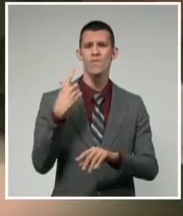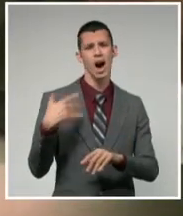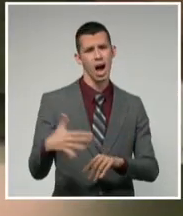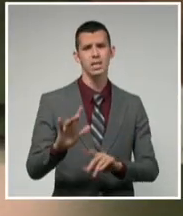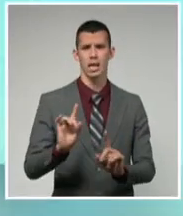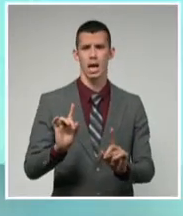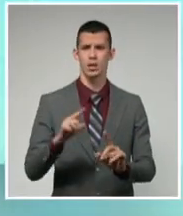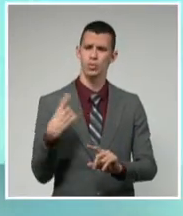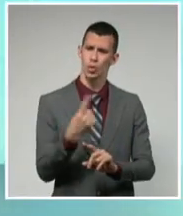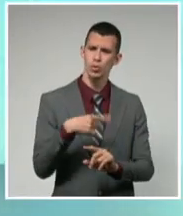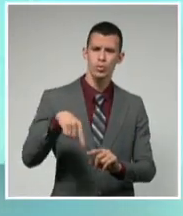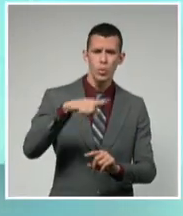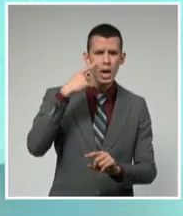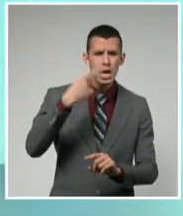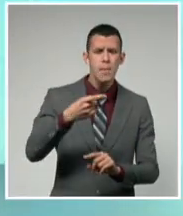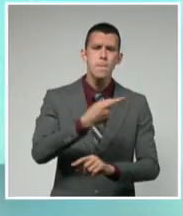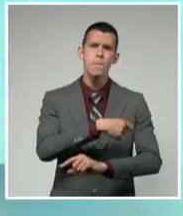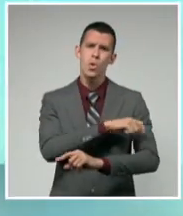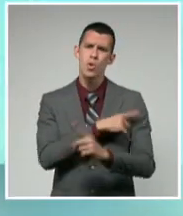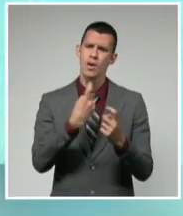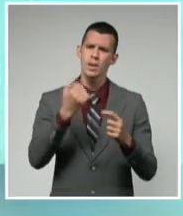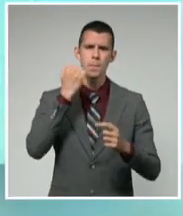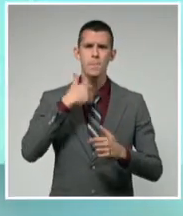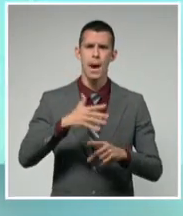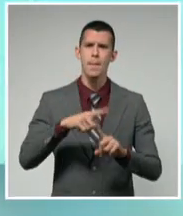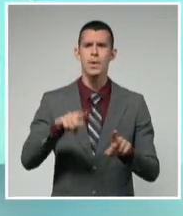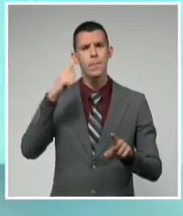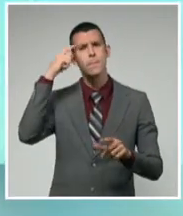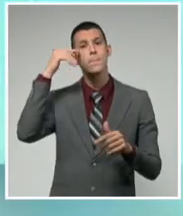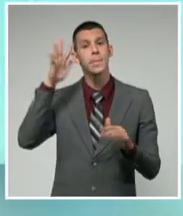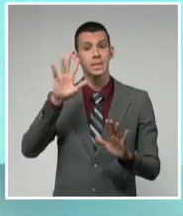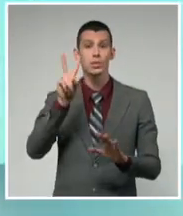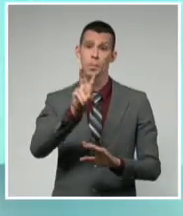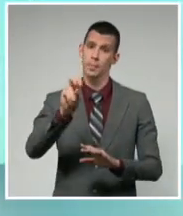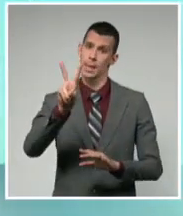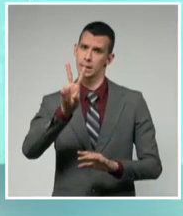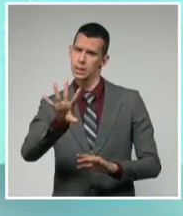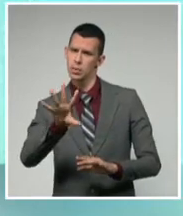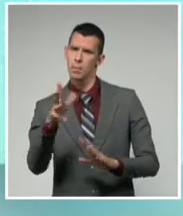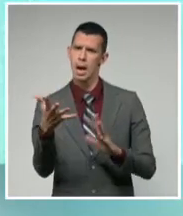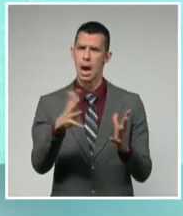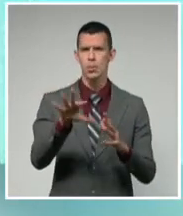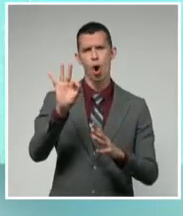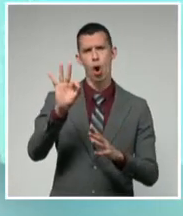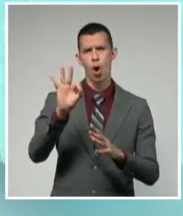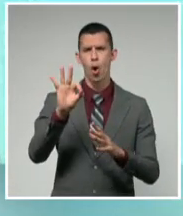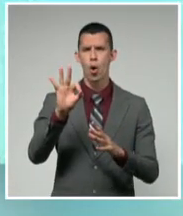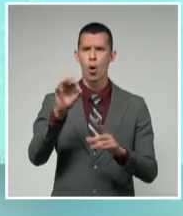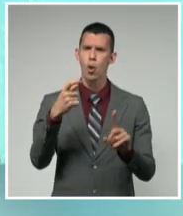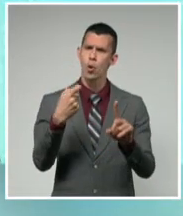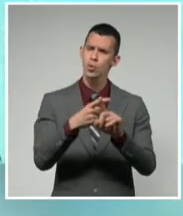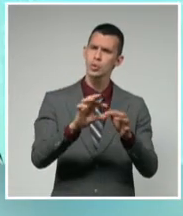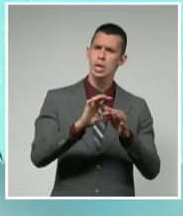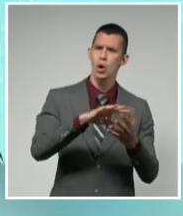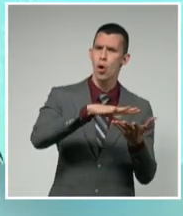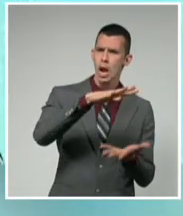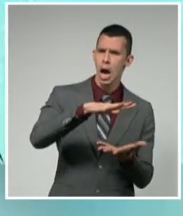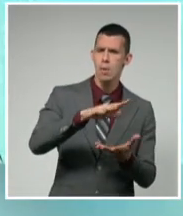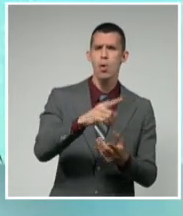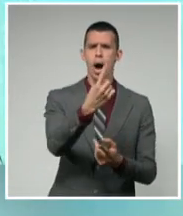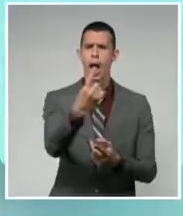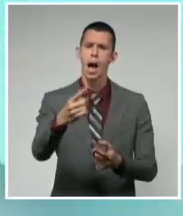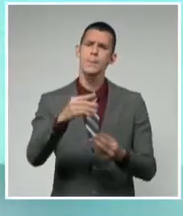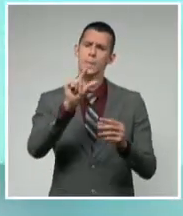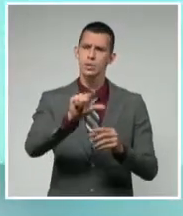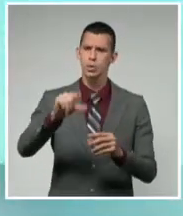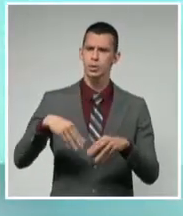correcto. Nosotros está planificado que en el 2025 nosotros estemos entregando 8 kilogramos por habitante en el municipio, en